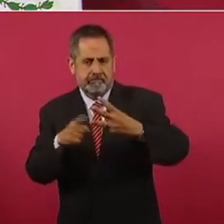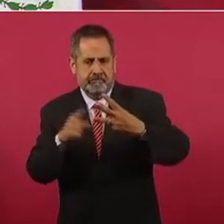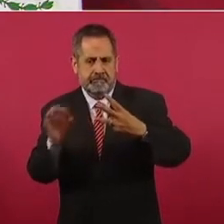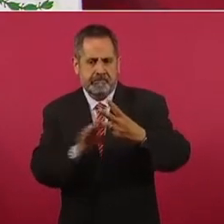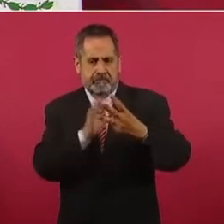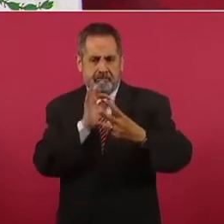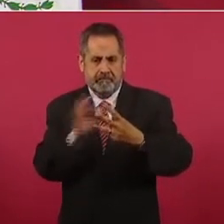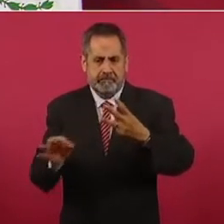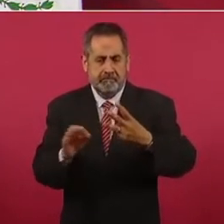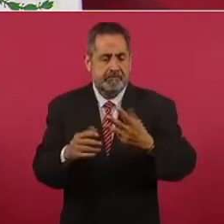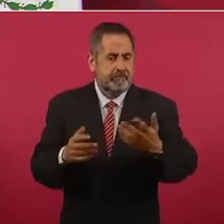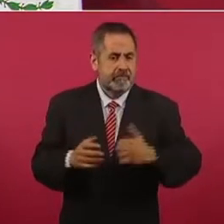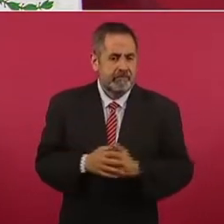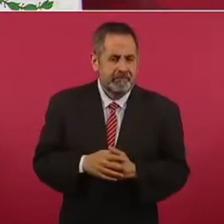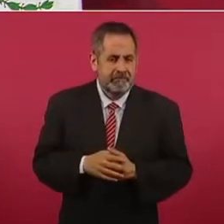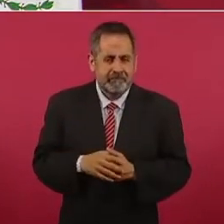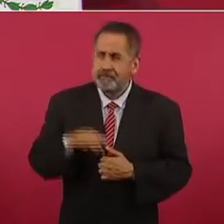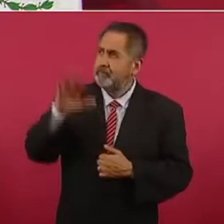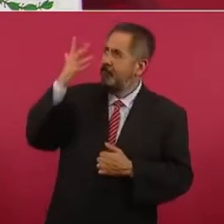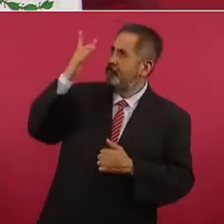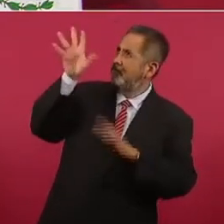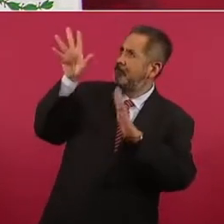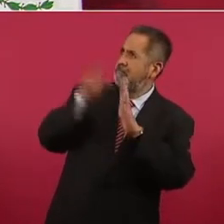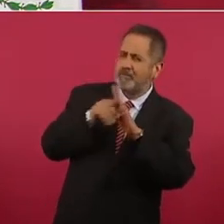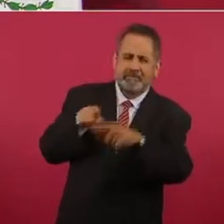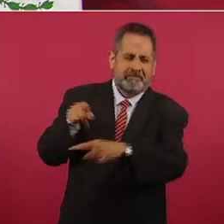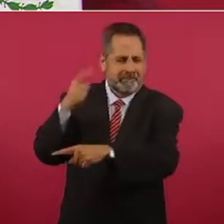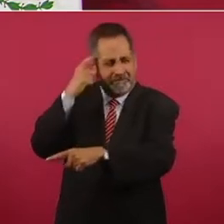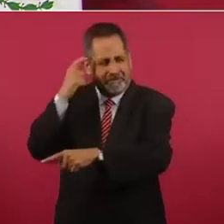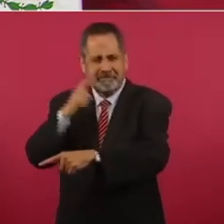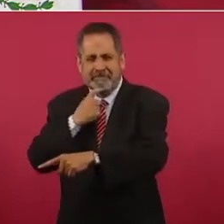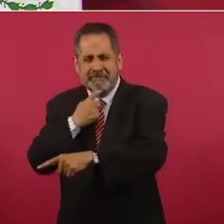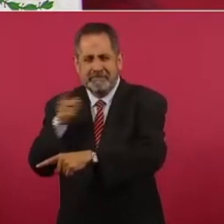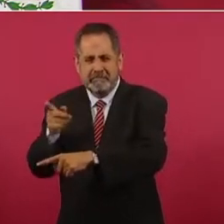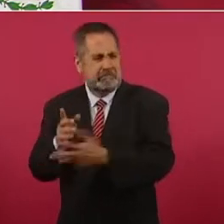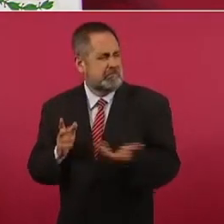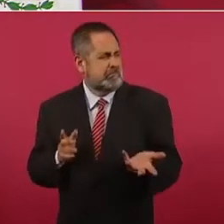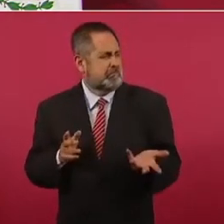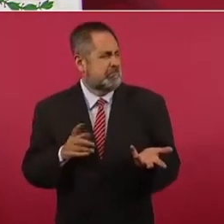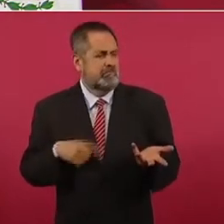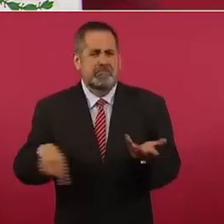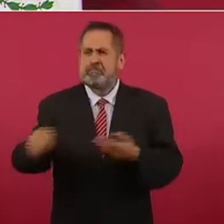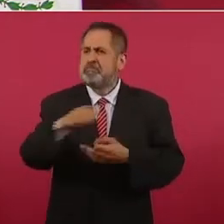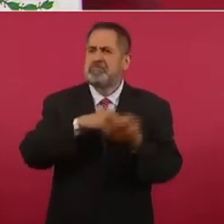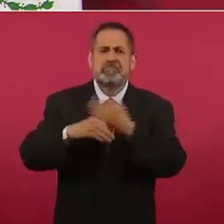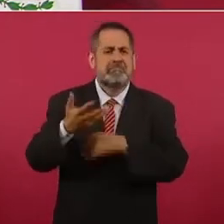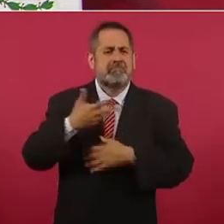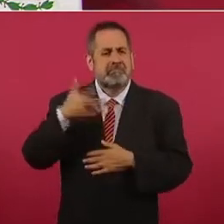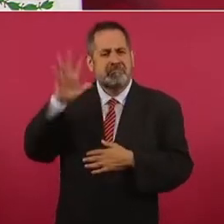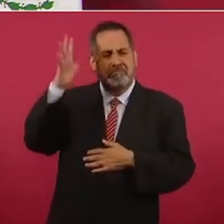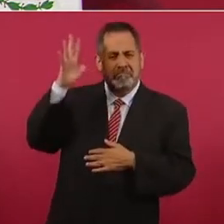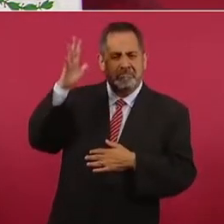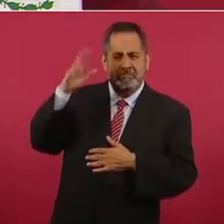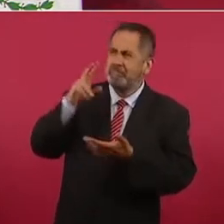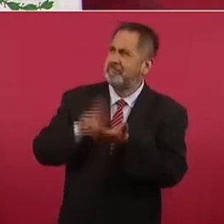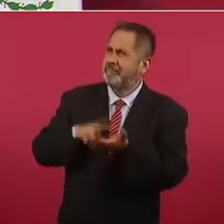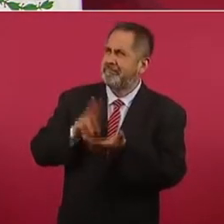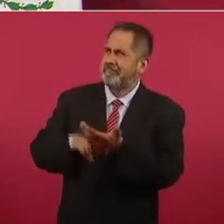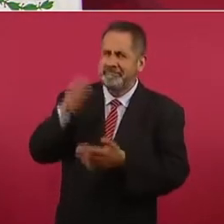punto. ¿Cómo que energía solar?, dirá López Obrador. Si todos los países tienen sol, ¿cómo va a tener mucho